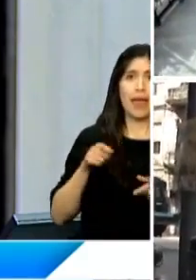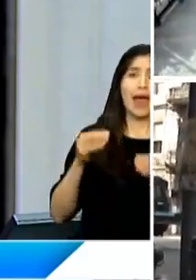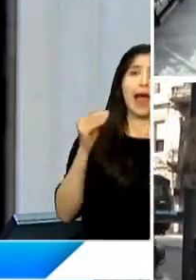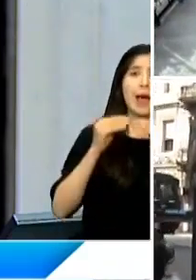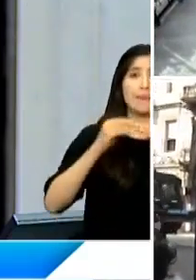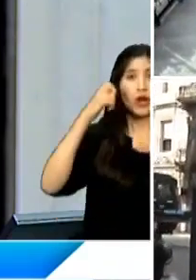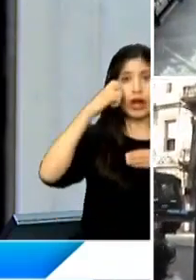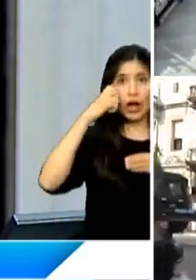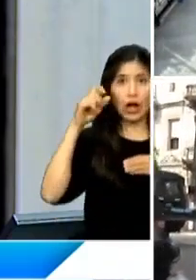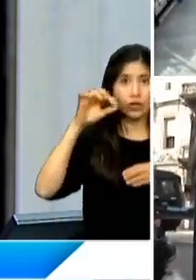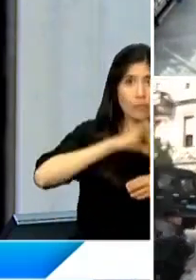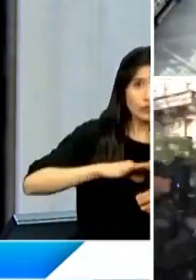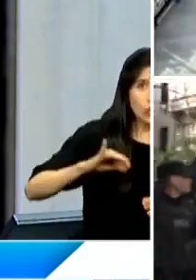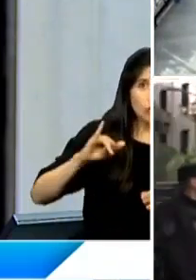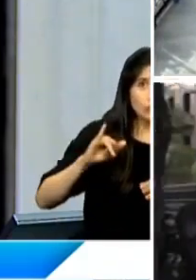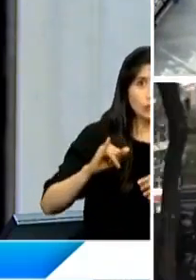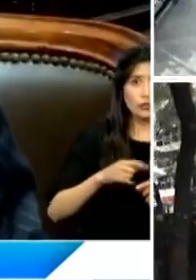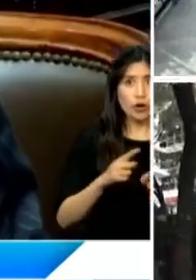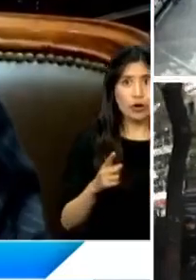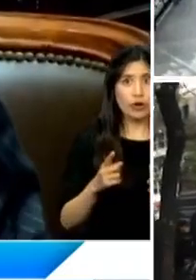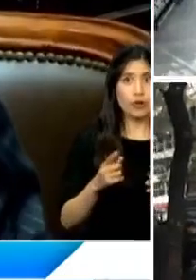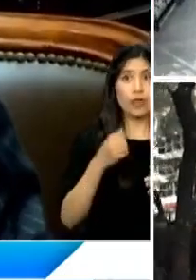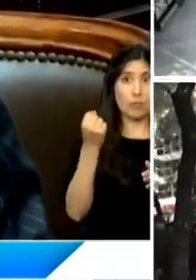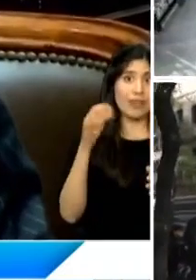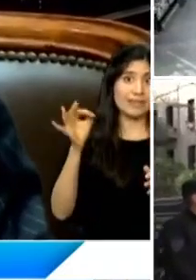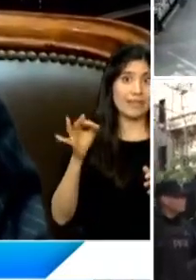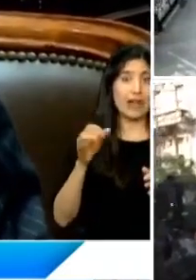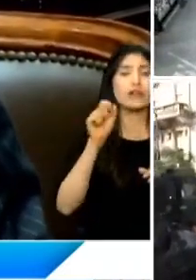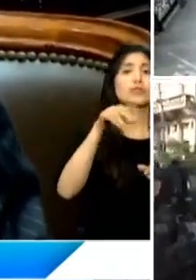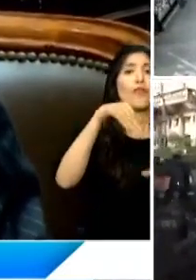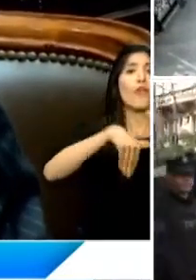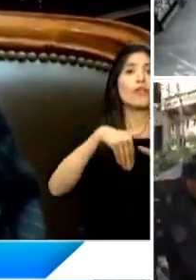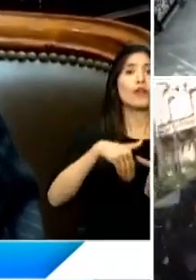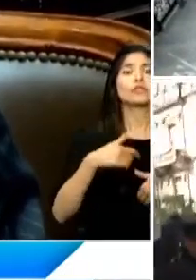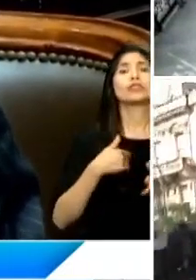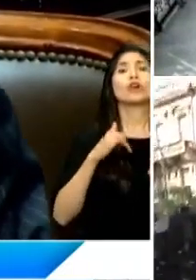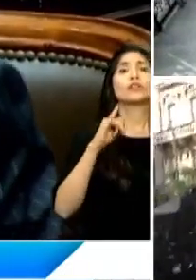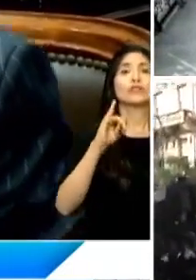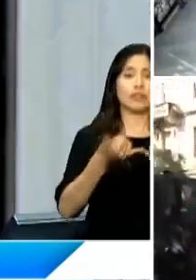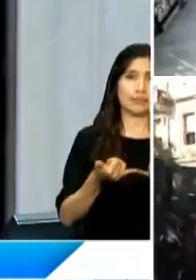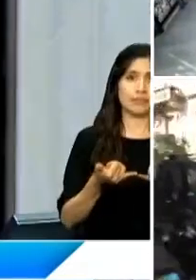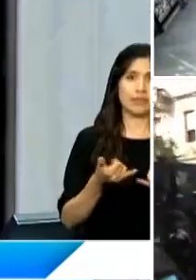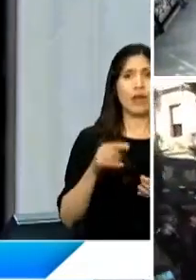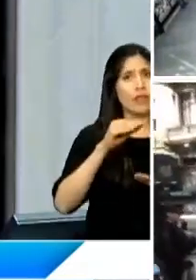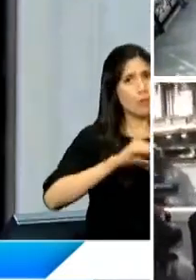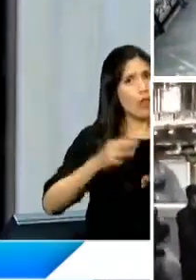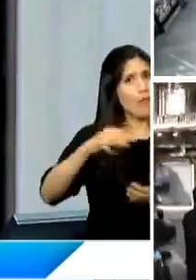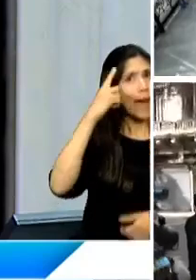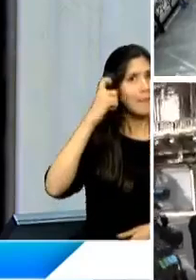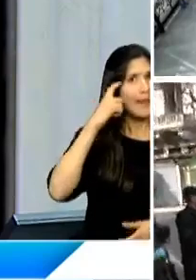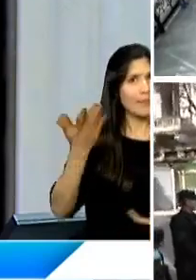si cobró comisión. Eso sería diputado importante saber. Sentido de mi su voto es afirmativo. Siempre lo mismo, presidente. Diputado. No aprendemos más,